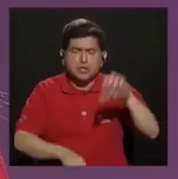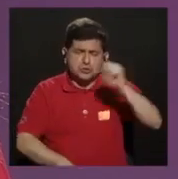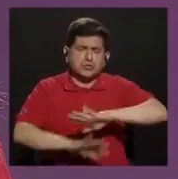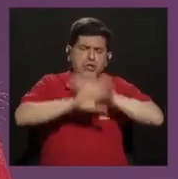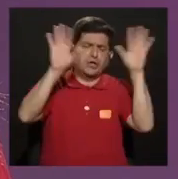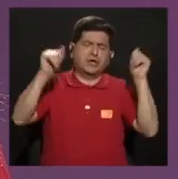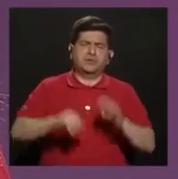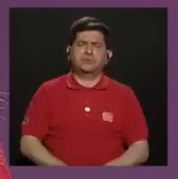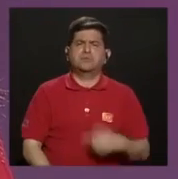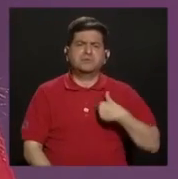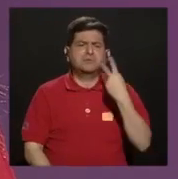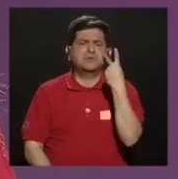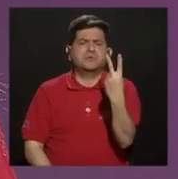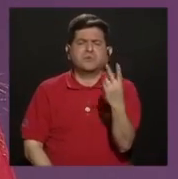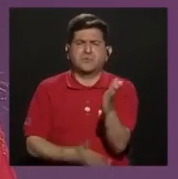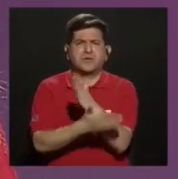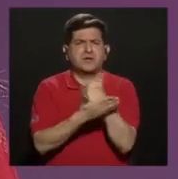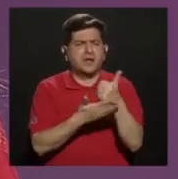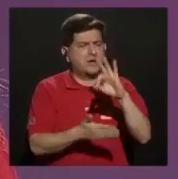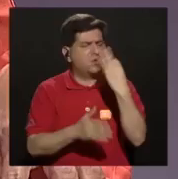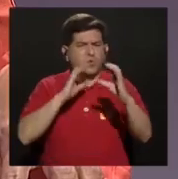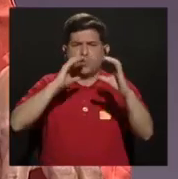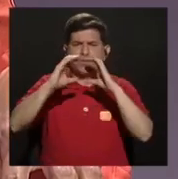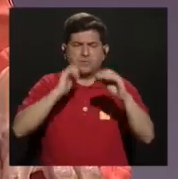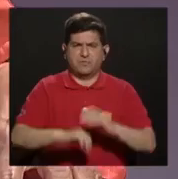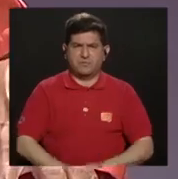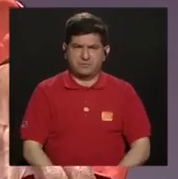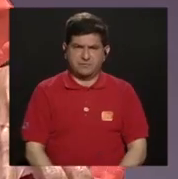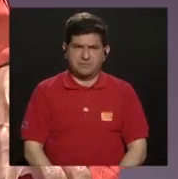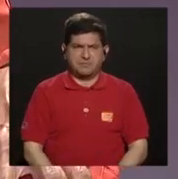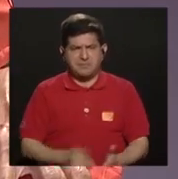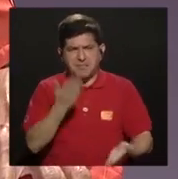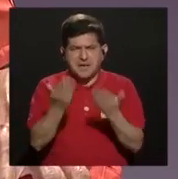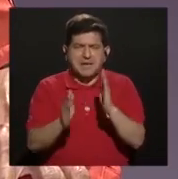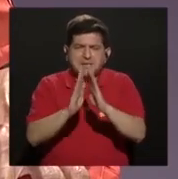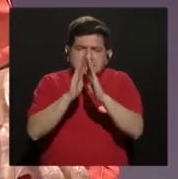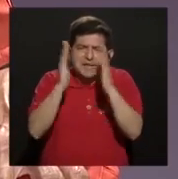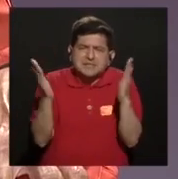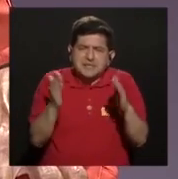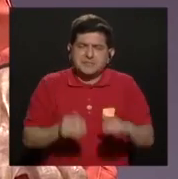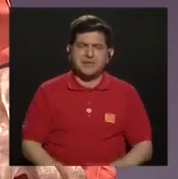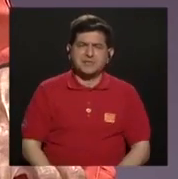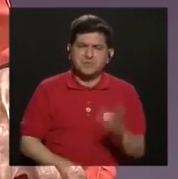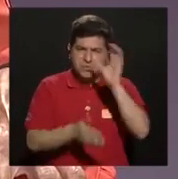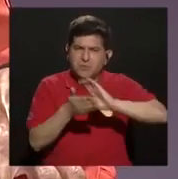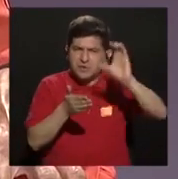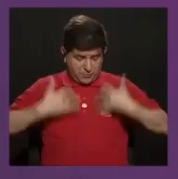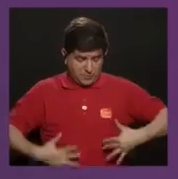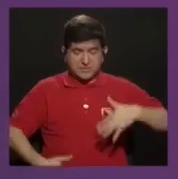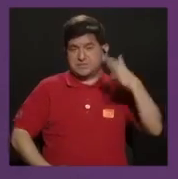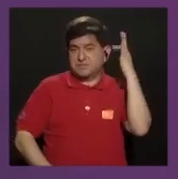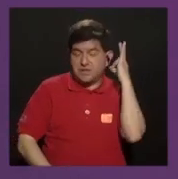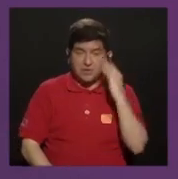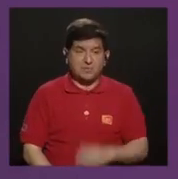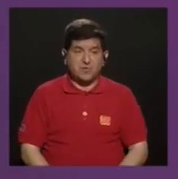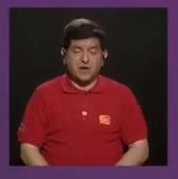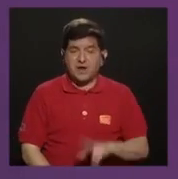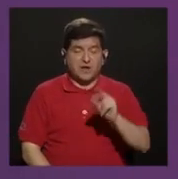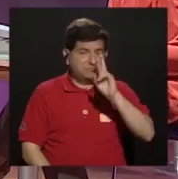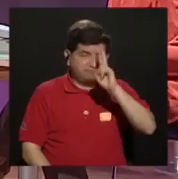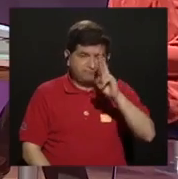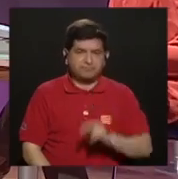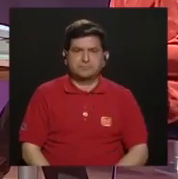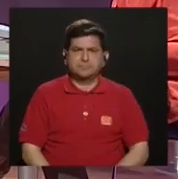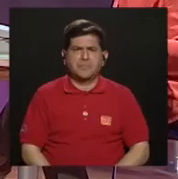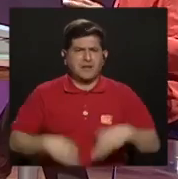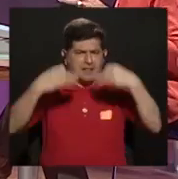porque he visto claro, que en algunos medios que hay un poco más de apertura en los colegios de secundaria, ¿no? Entonces, ¿no hay directrices del